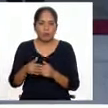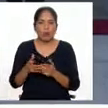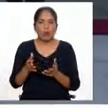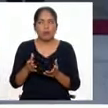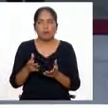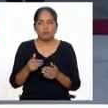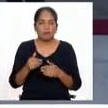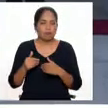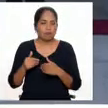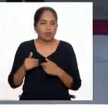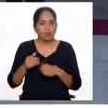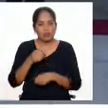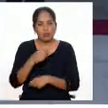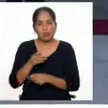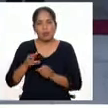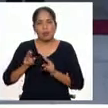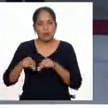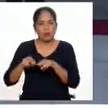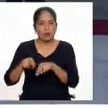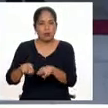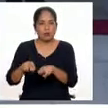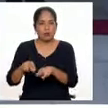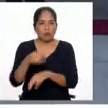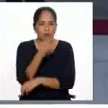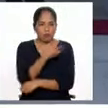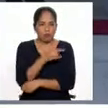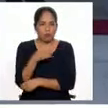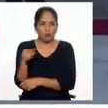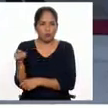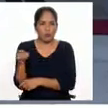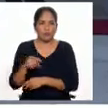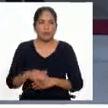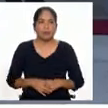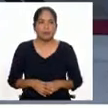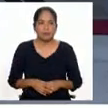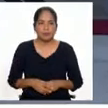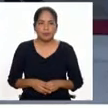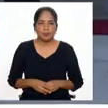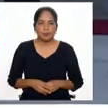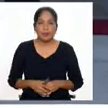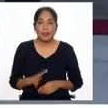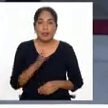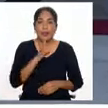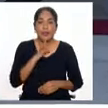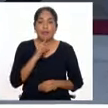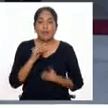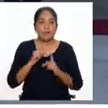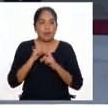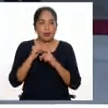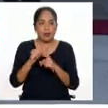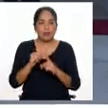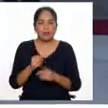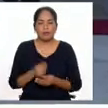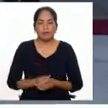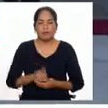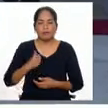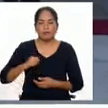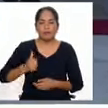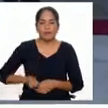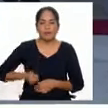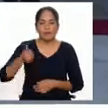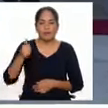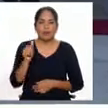orilla del río Ucayali. En estos momentos hace el uso de la palabra el alcalde de